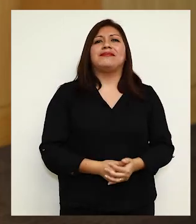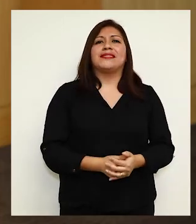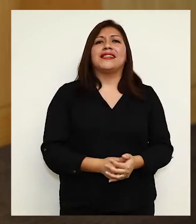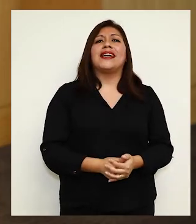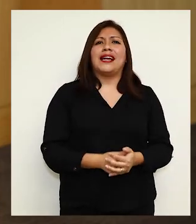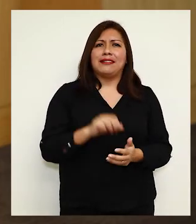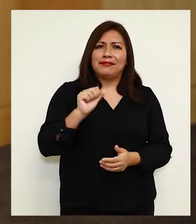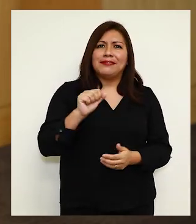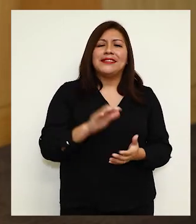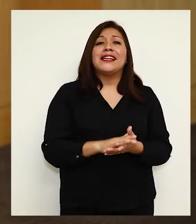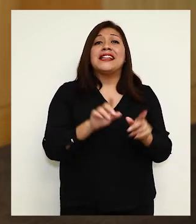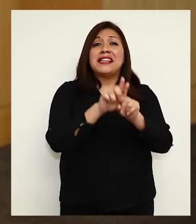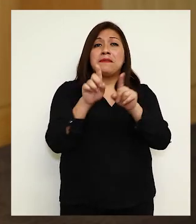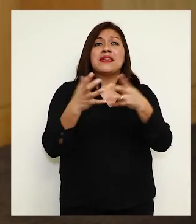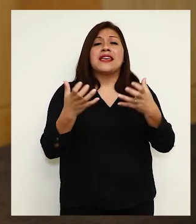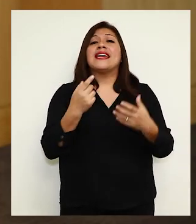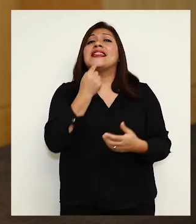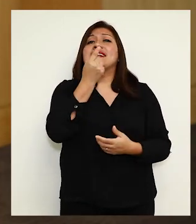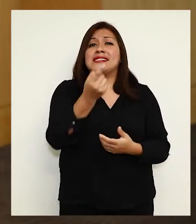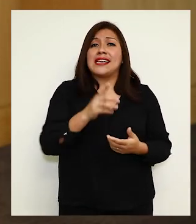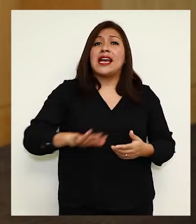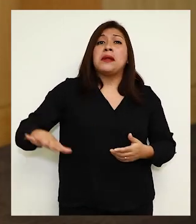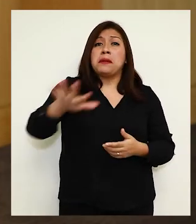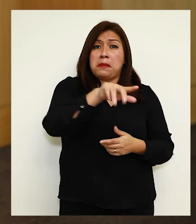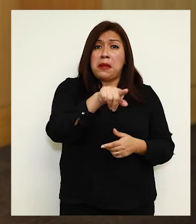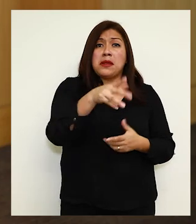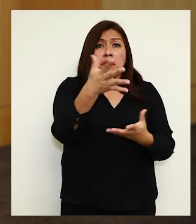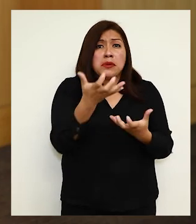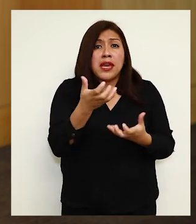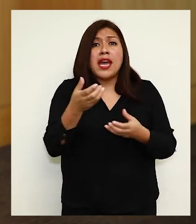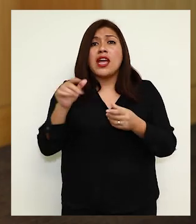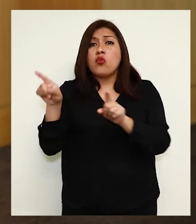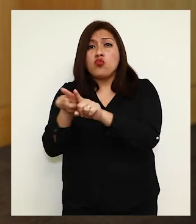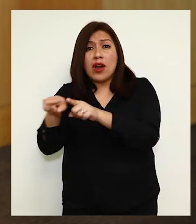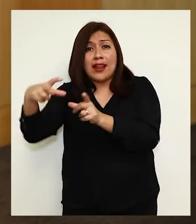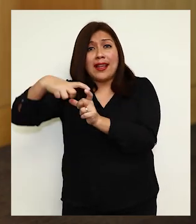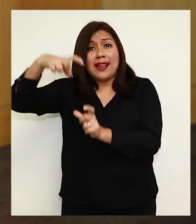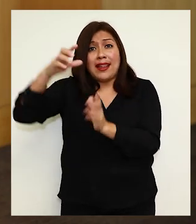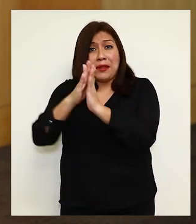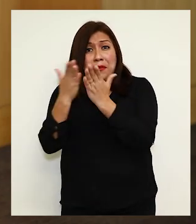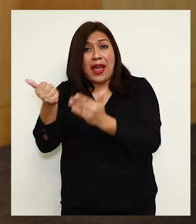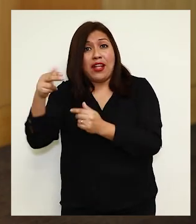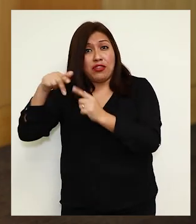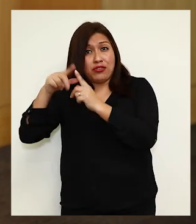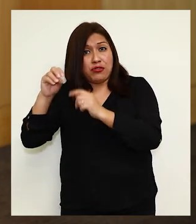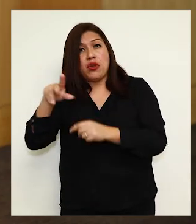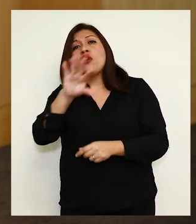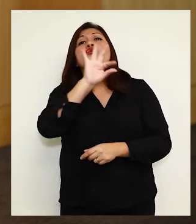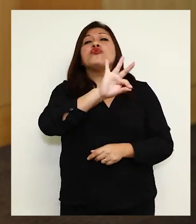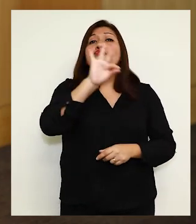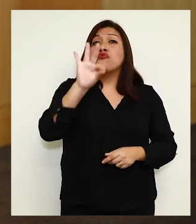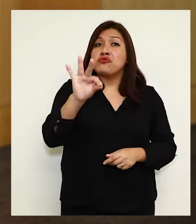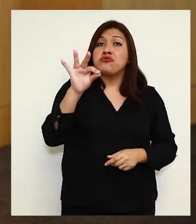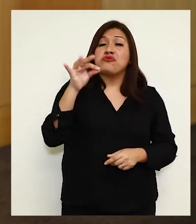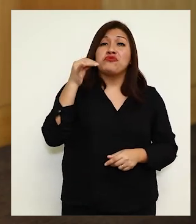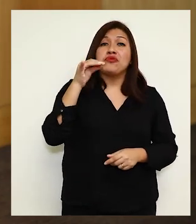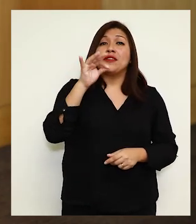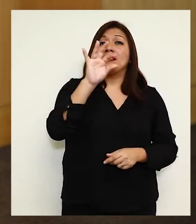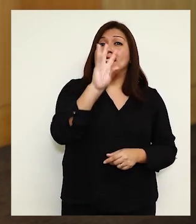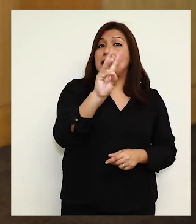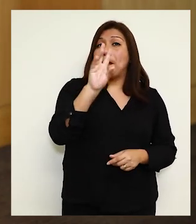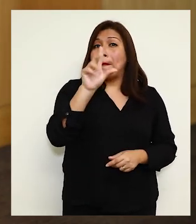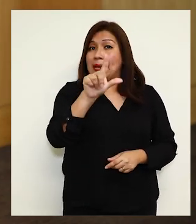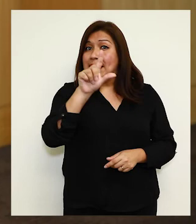gracias. Y quiero decirle además que aquellas personas que deseen una tarjeta de Antonio de la Puente puede llamar al